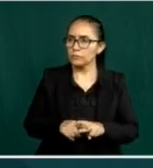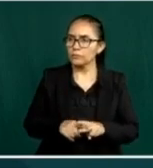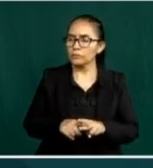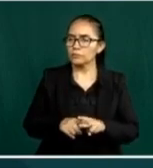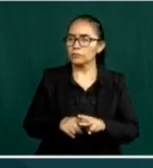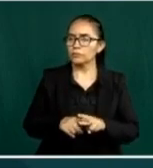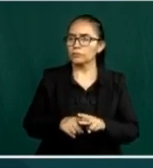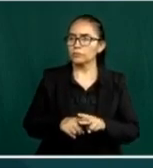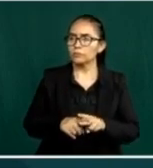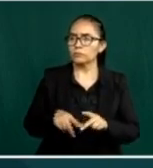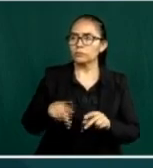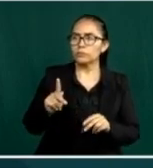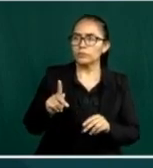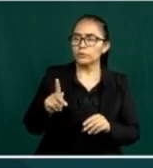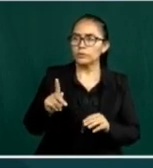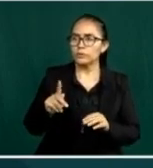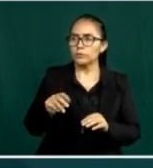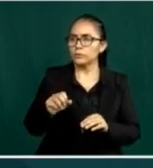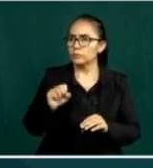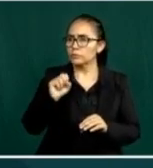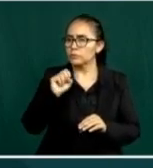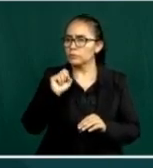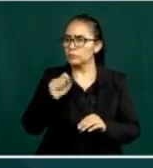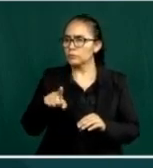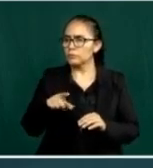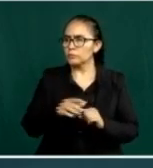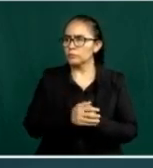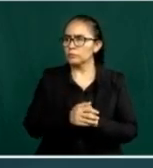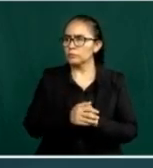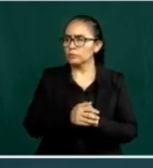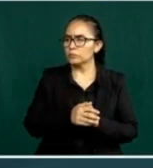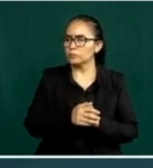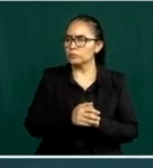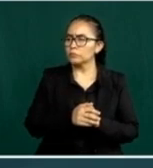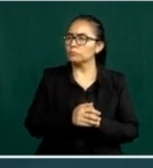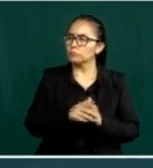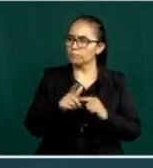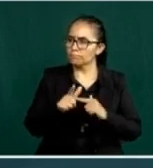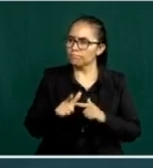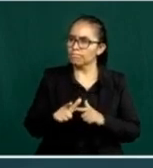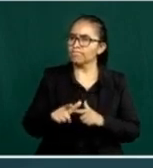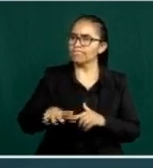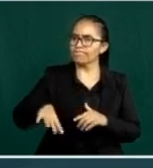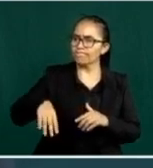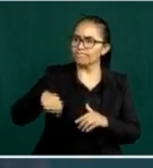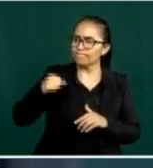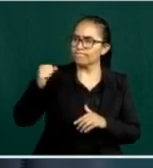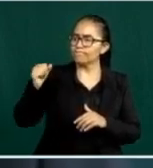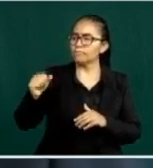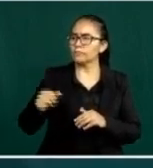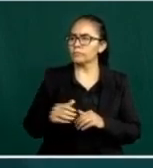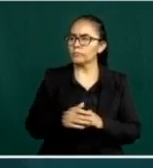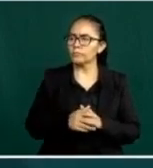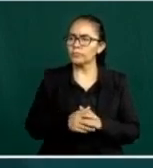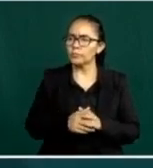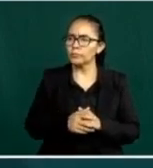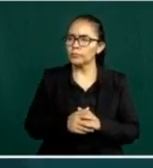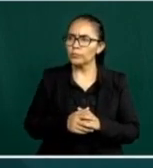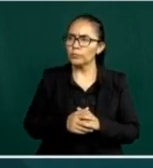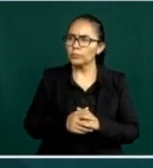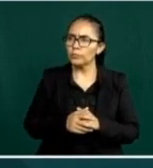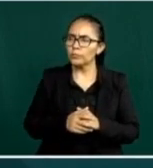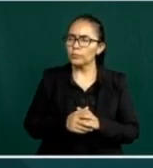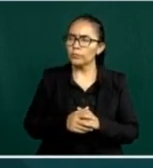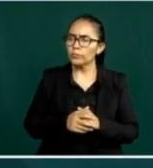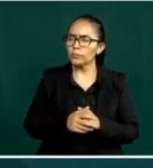El presidente Andrés Manuel López Obrador enfatizó que no existe riesgo de recesión económica en el país. Ello luego de los pronósticos